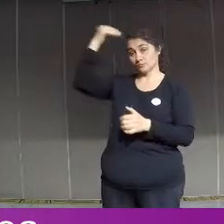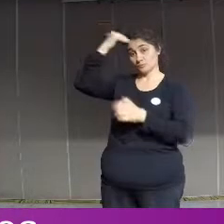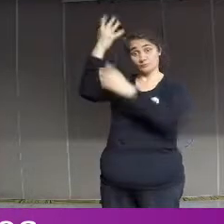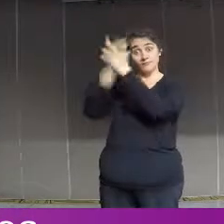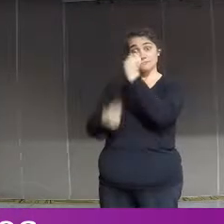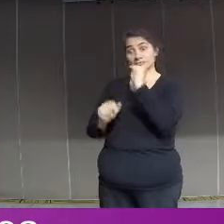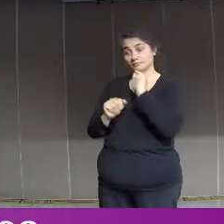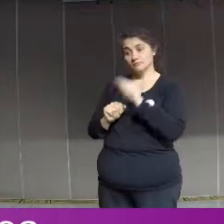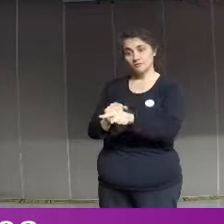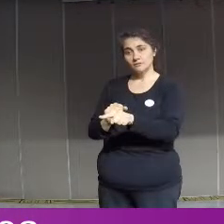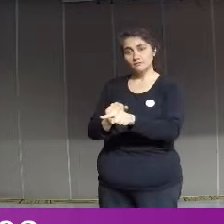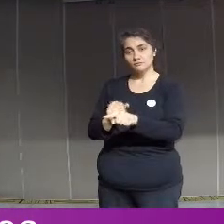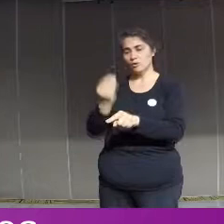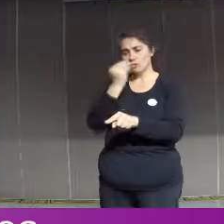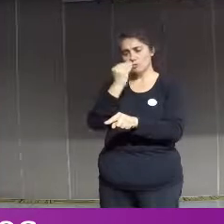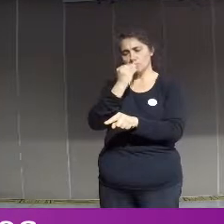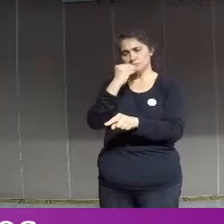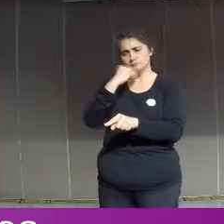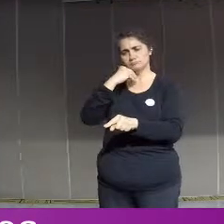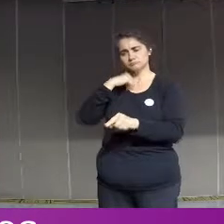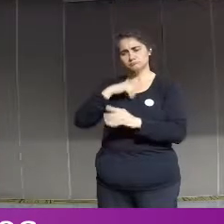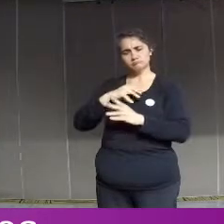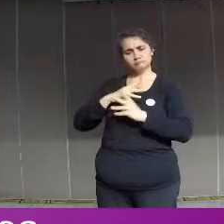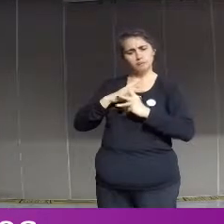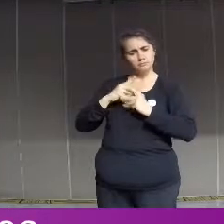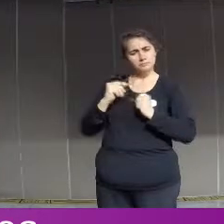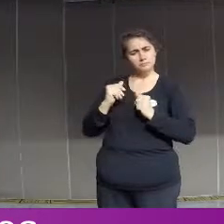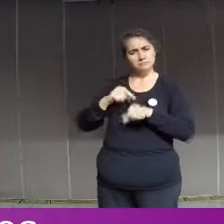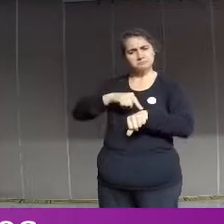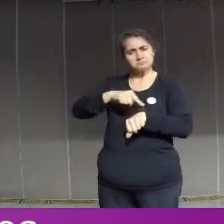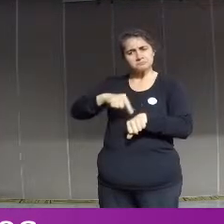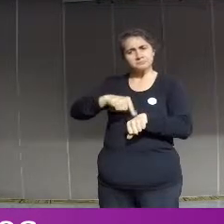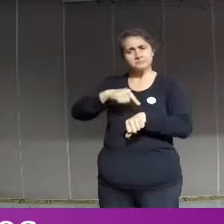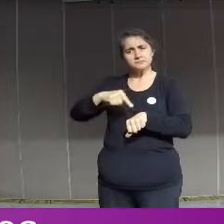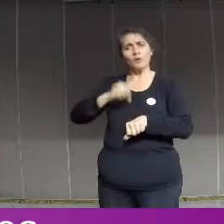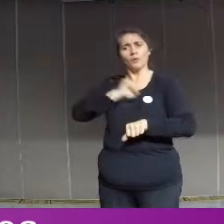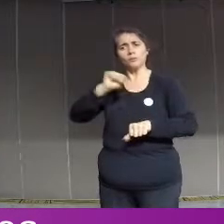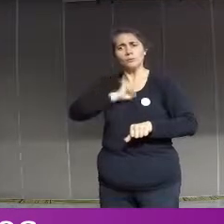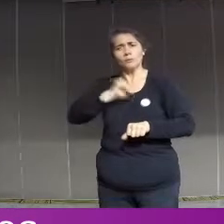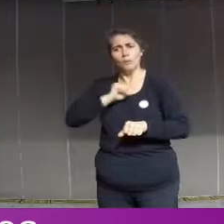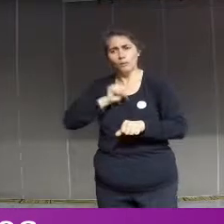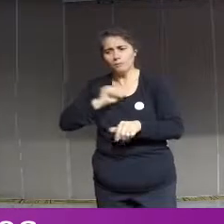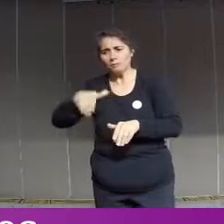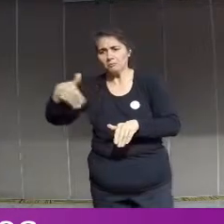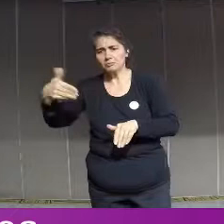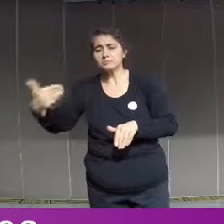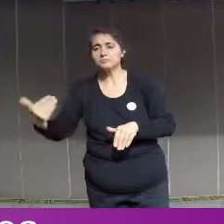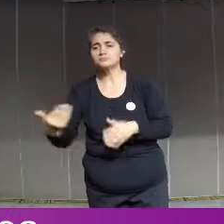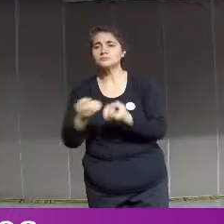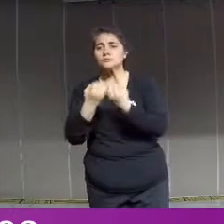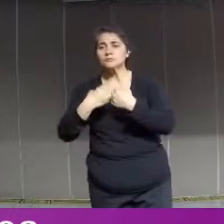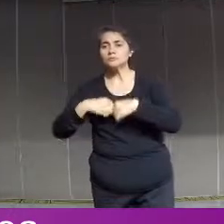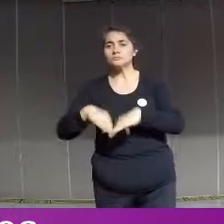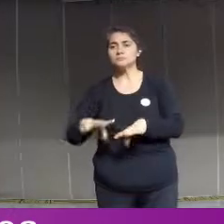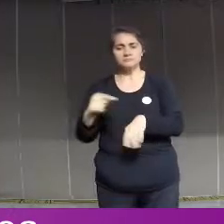rato empiezan a toser cuando ya terminaron. Y a veces uno les pregunta, ¿cuánto hace que comió? 15 minutos. Y empieza a toser. ¿Por